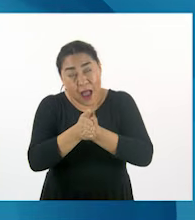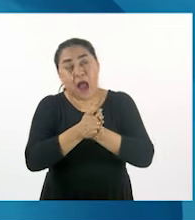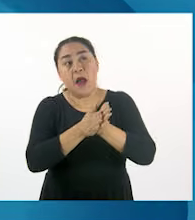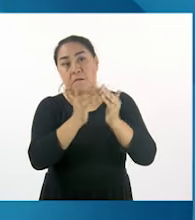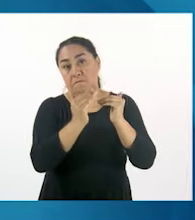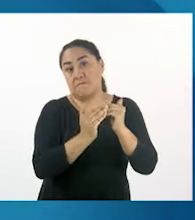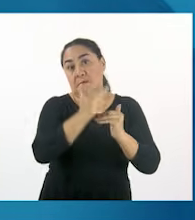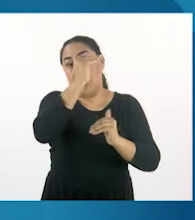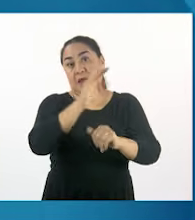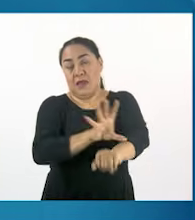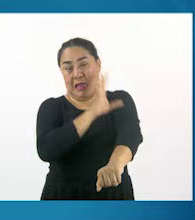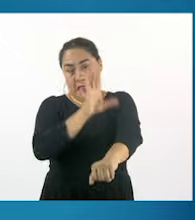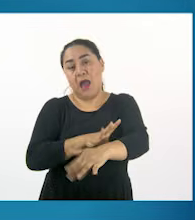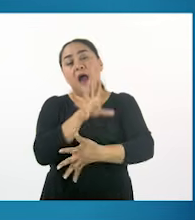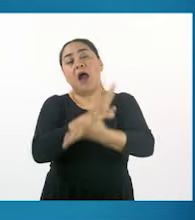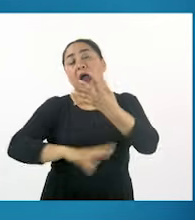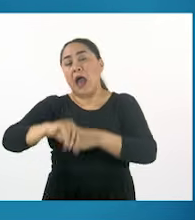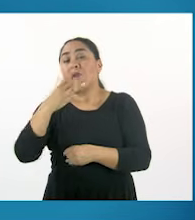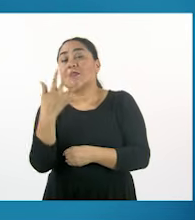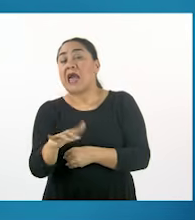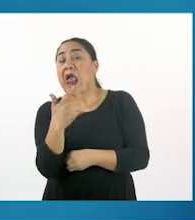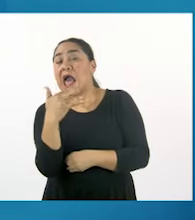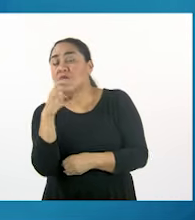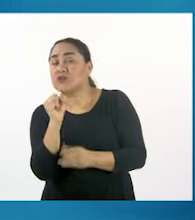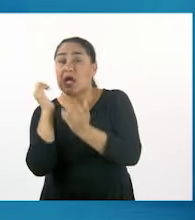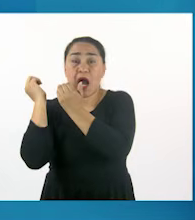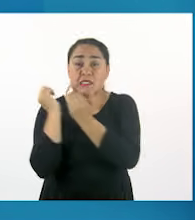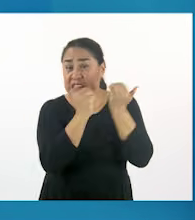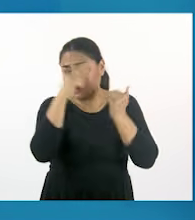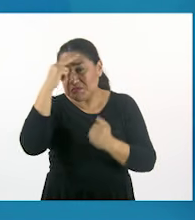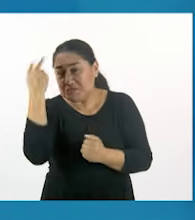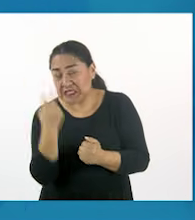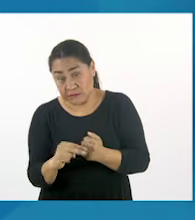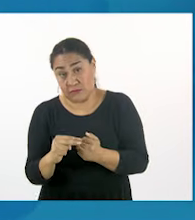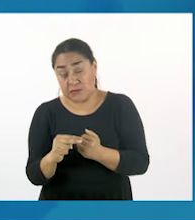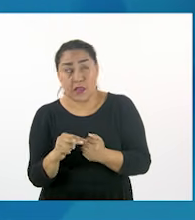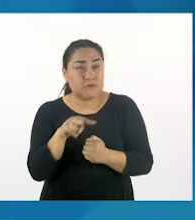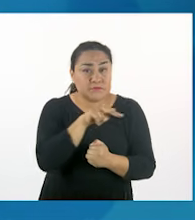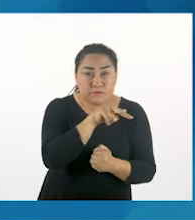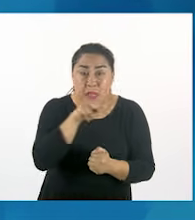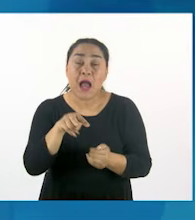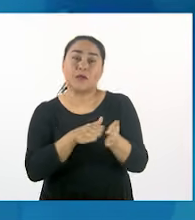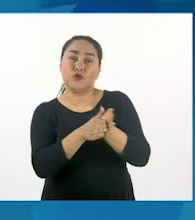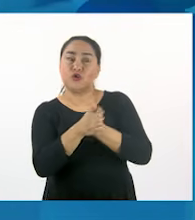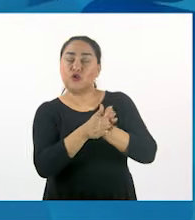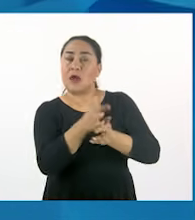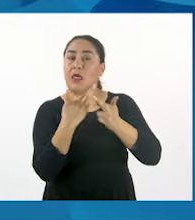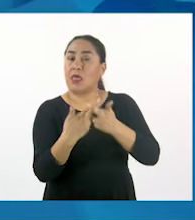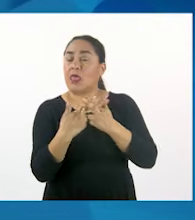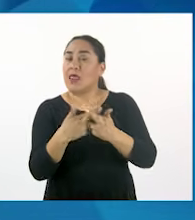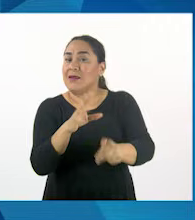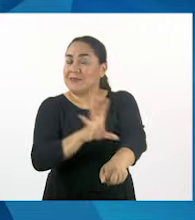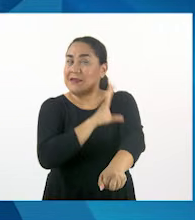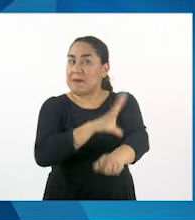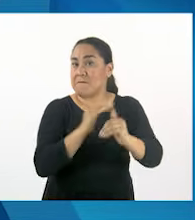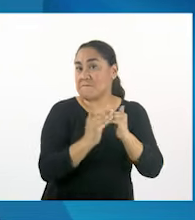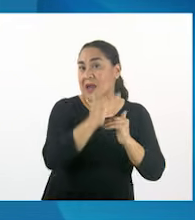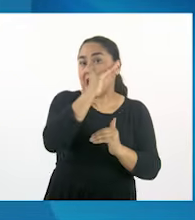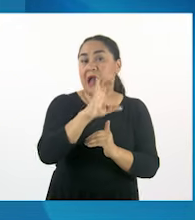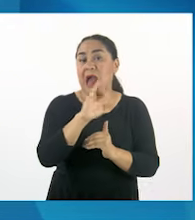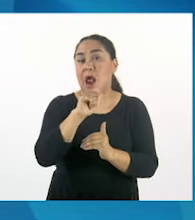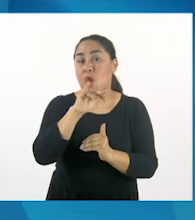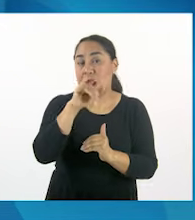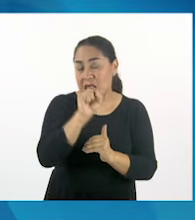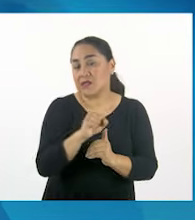que 10 gramos de sandía. Es decir, tiene más calorías el chocolate que la sandía.